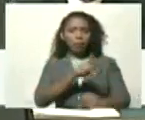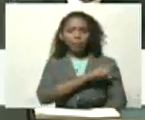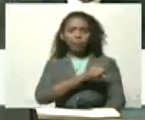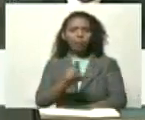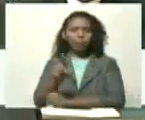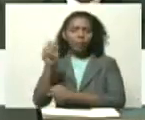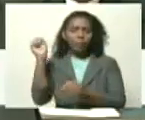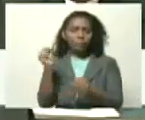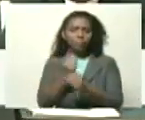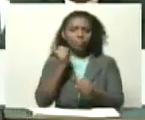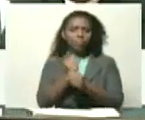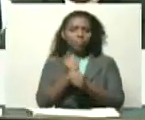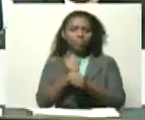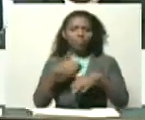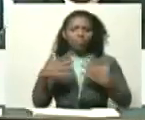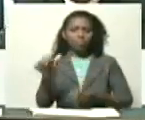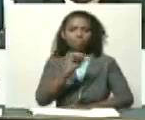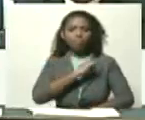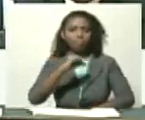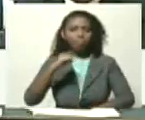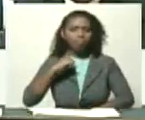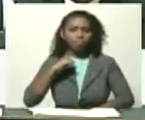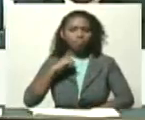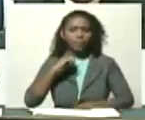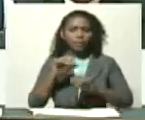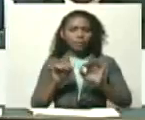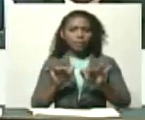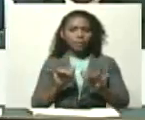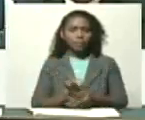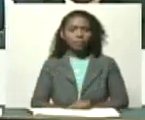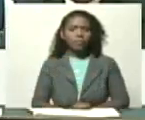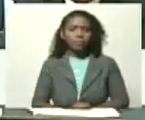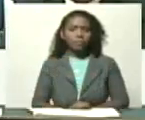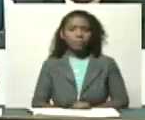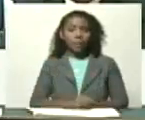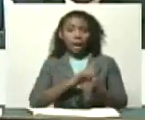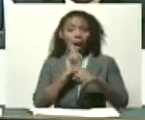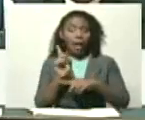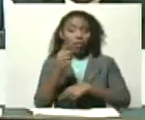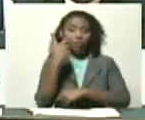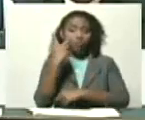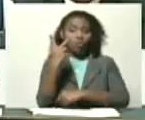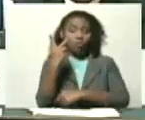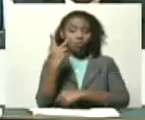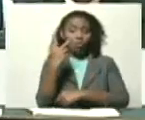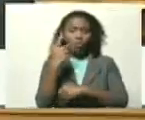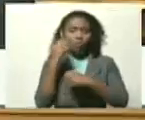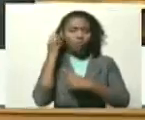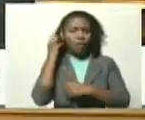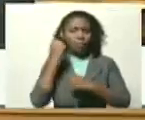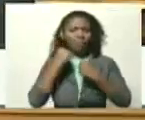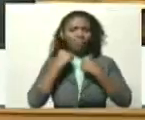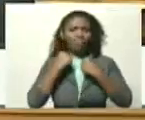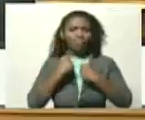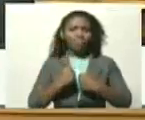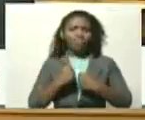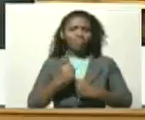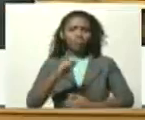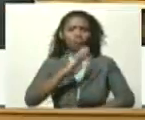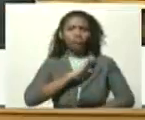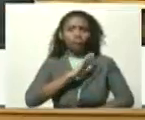el trabajo, que es el personal de secretaría. Allí hemos tenido dos guerreras, hemos tenido